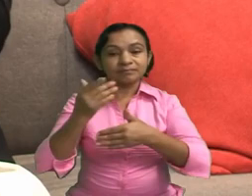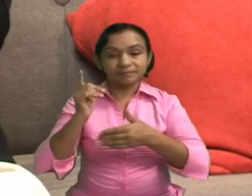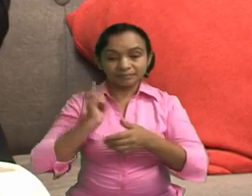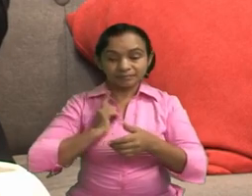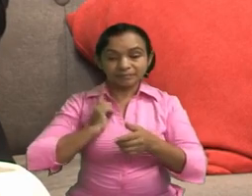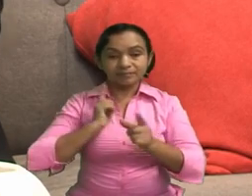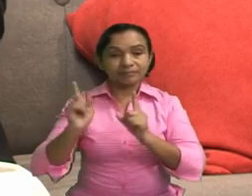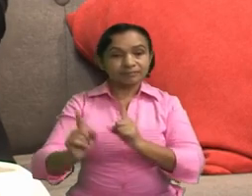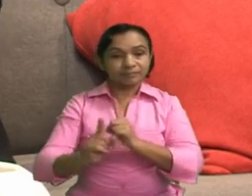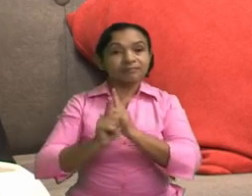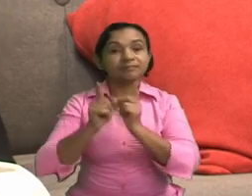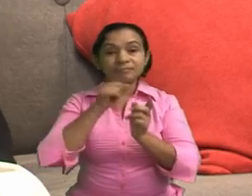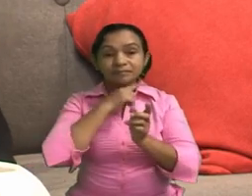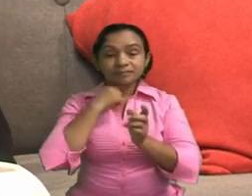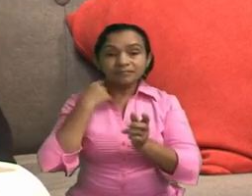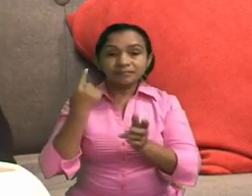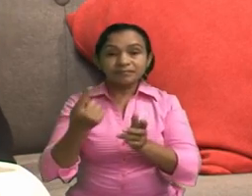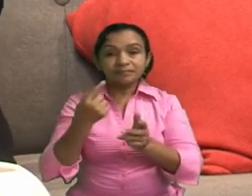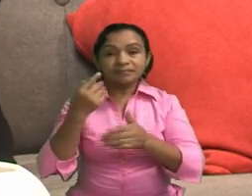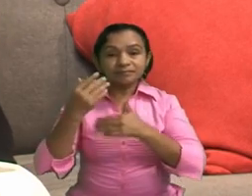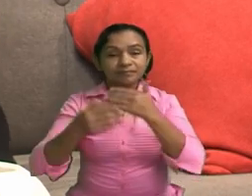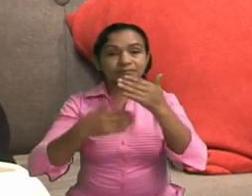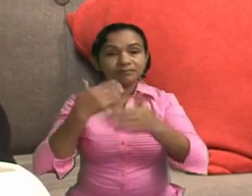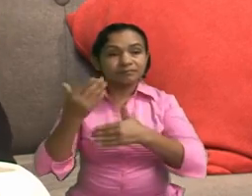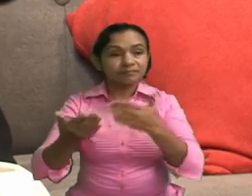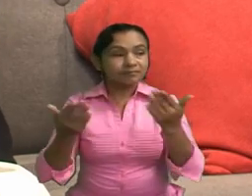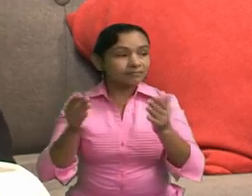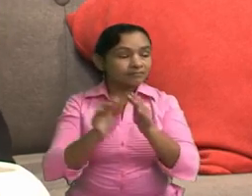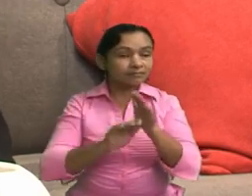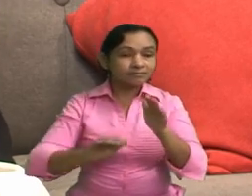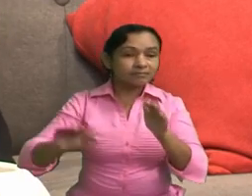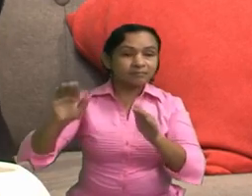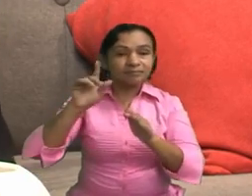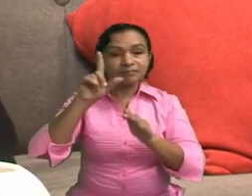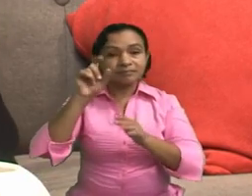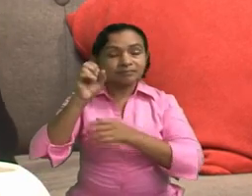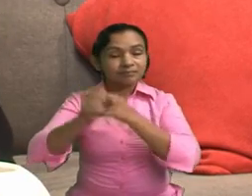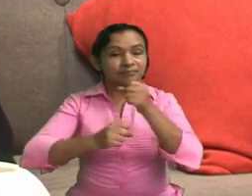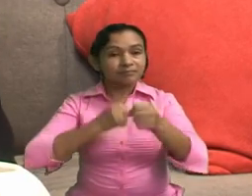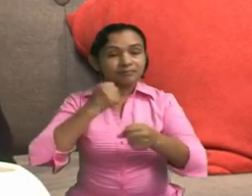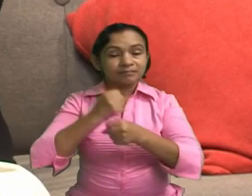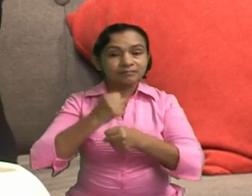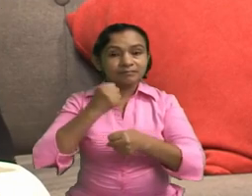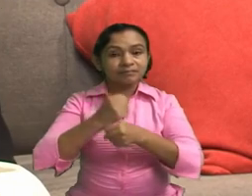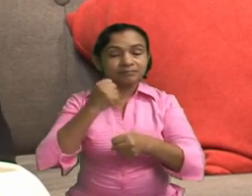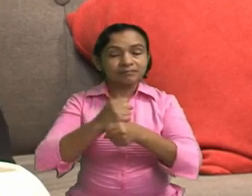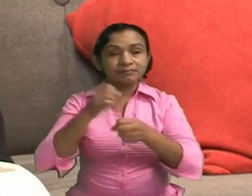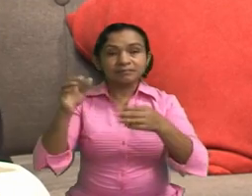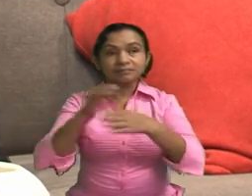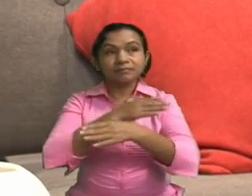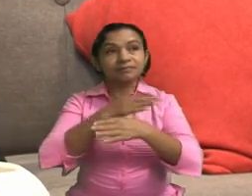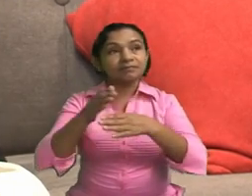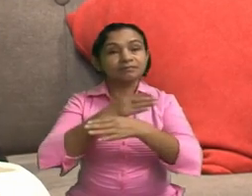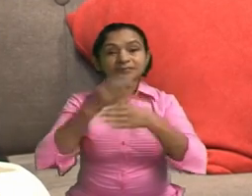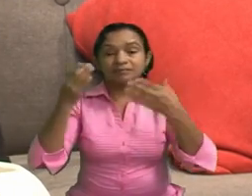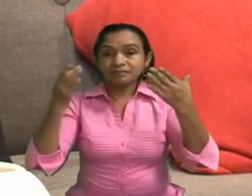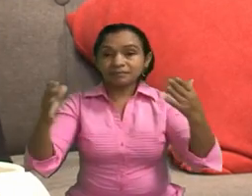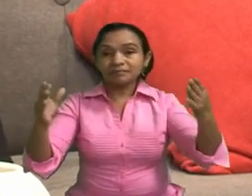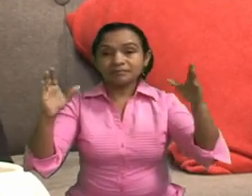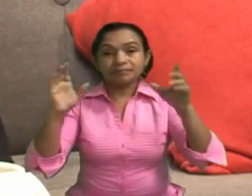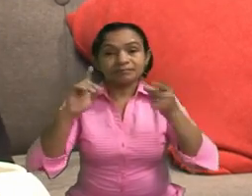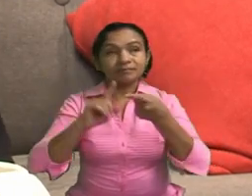estamos, ¿verdad?, han pasado más de 10 años elaborando una serie de